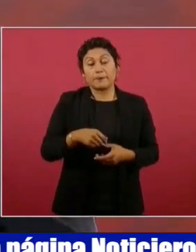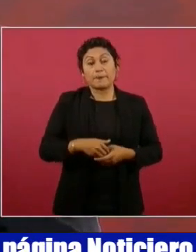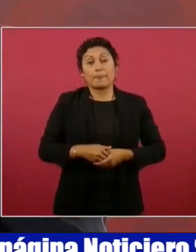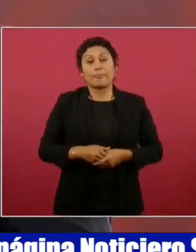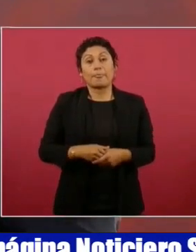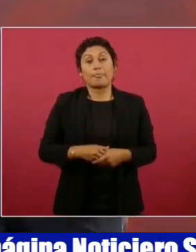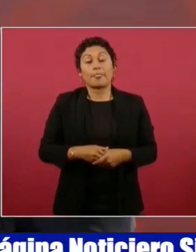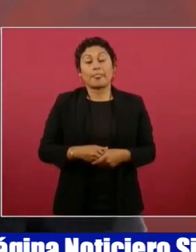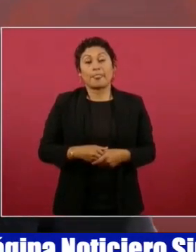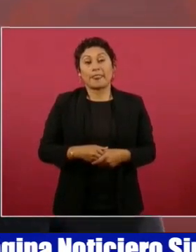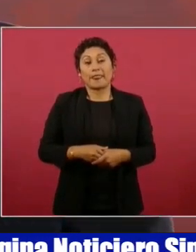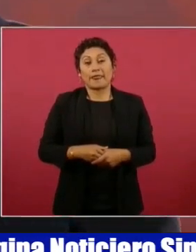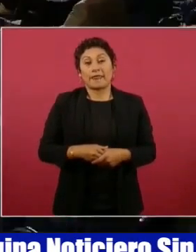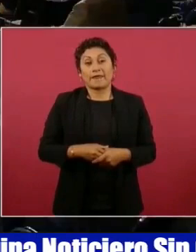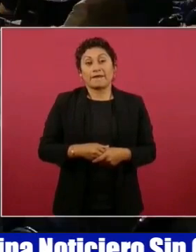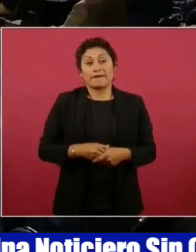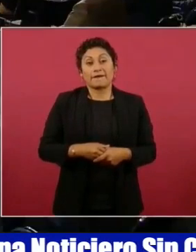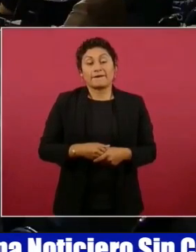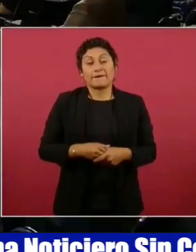no